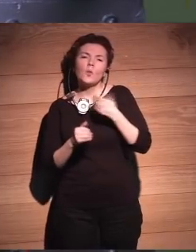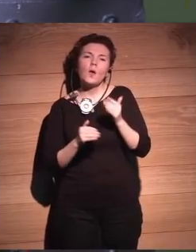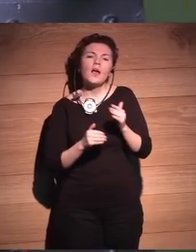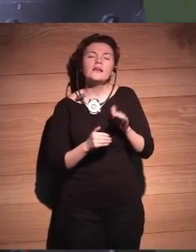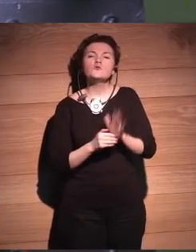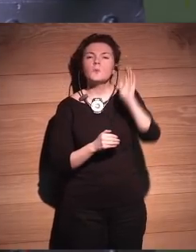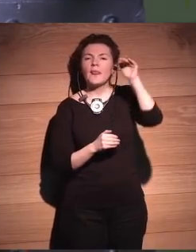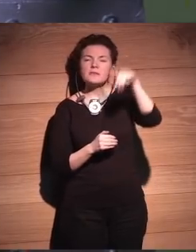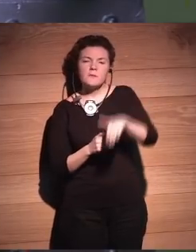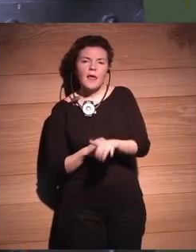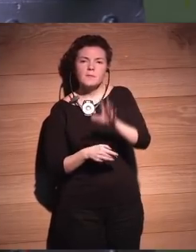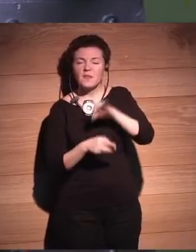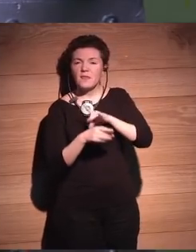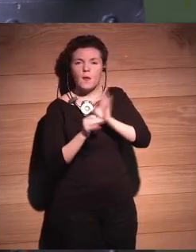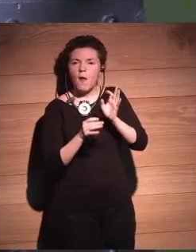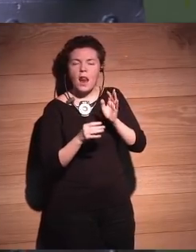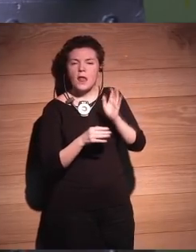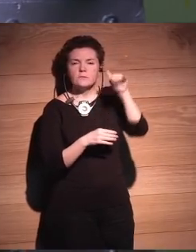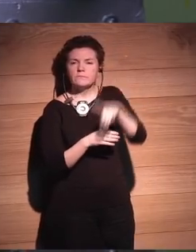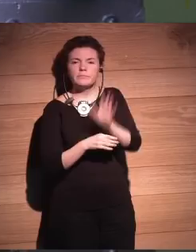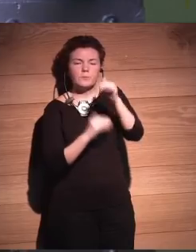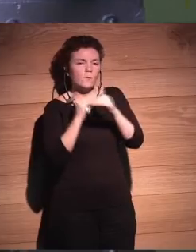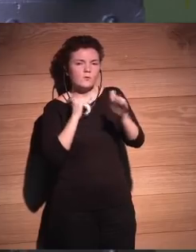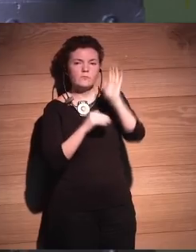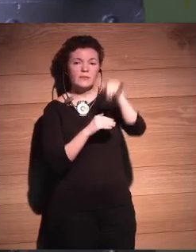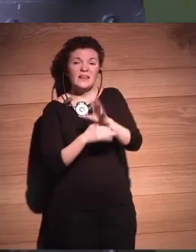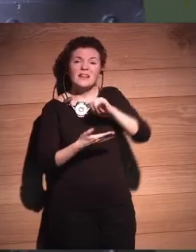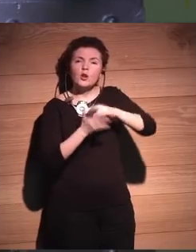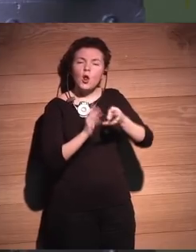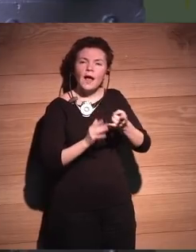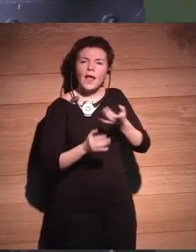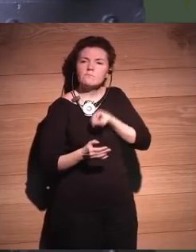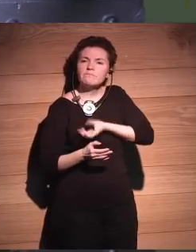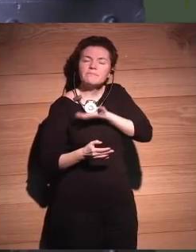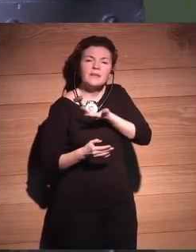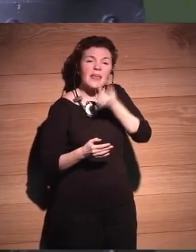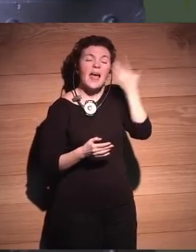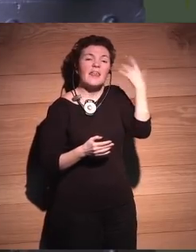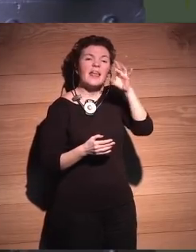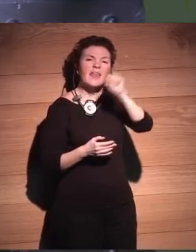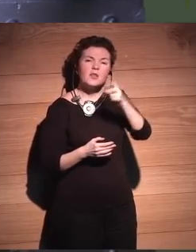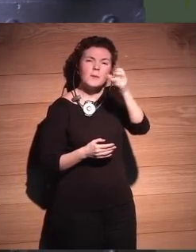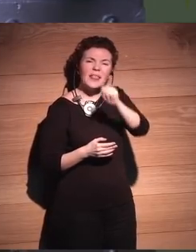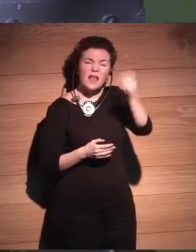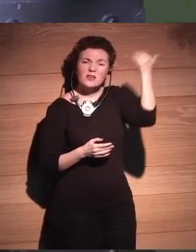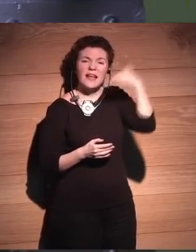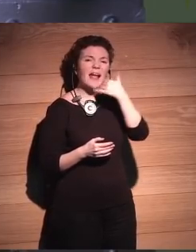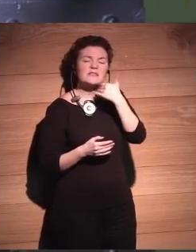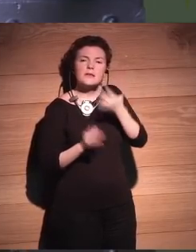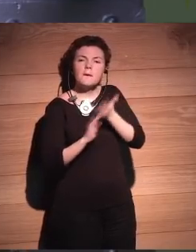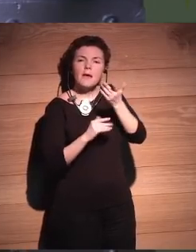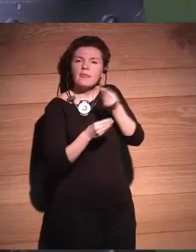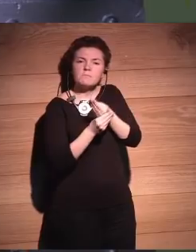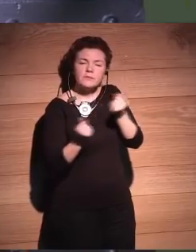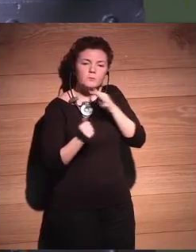un poco como una montaña rusa, y esta tecnología es muchísimo más apasionante que hace 15, 20 años, pero estuvo a punto de morir porque se